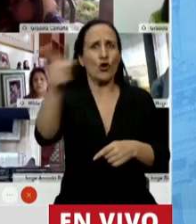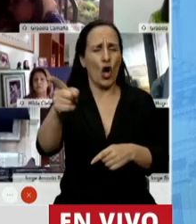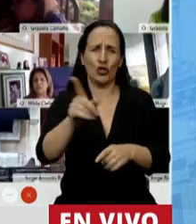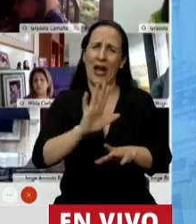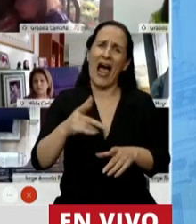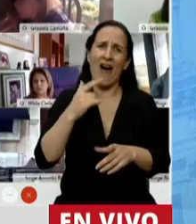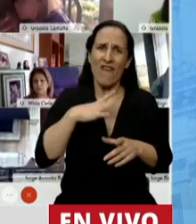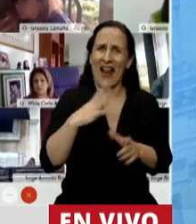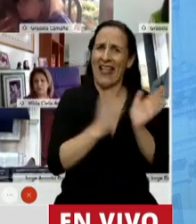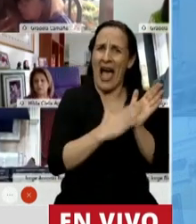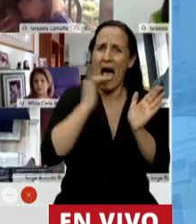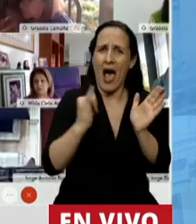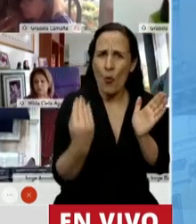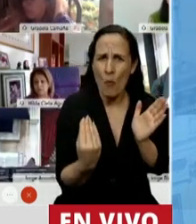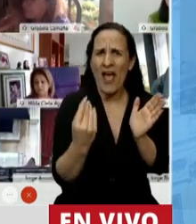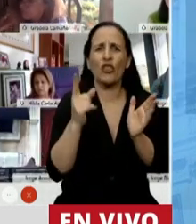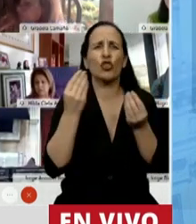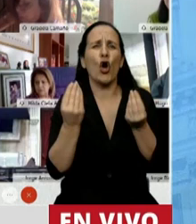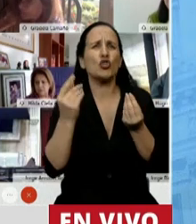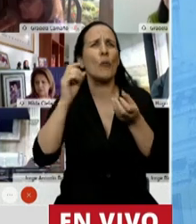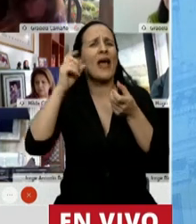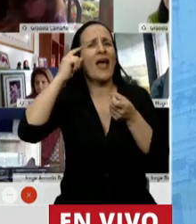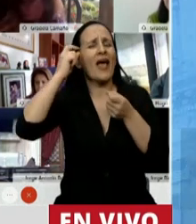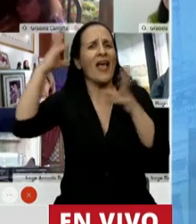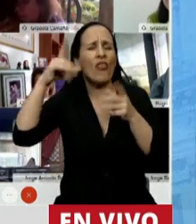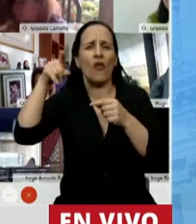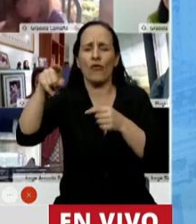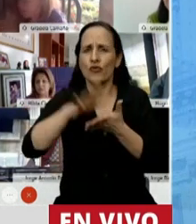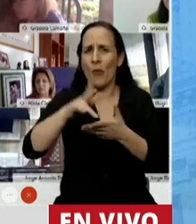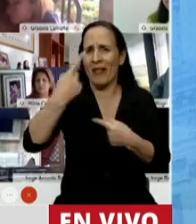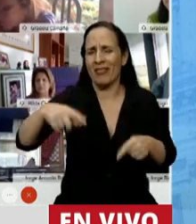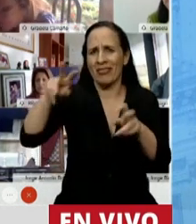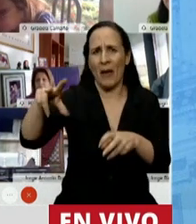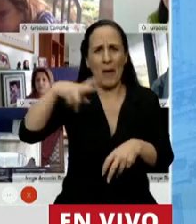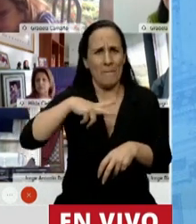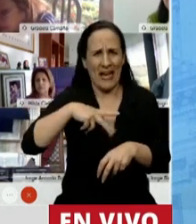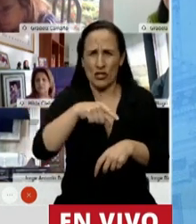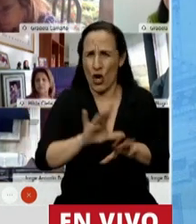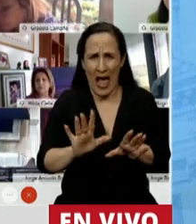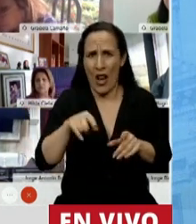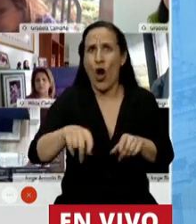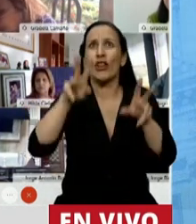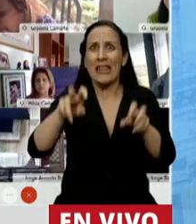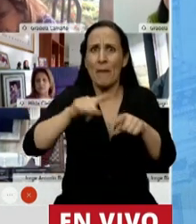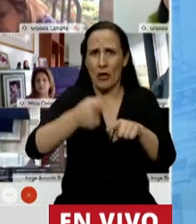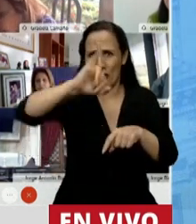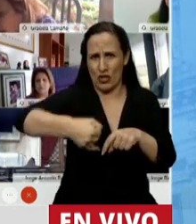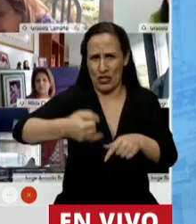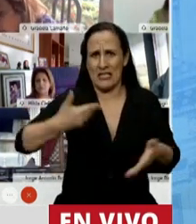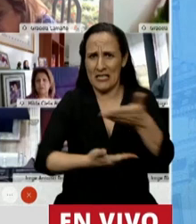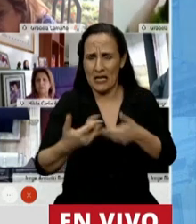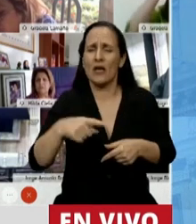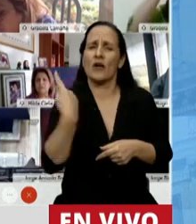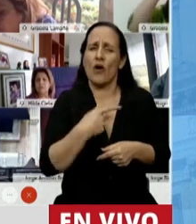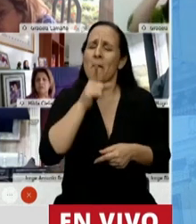sea infundado, que tenga que ver con su pensamiento sobre cuestiones personales y que vaya más allá de la discusión política que hoy estamos dando. Entonces, con